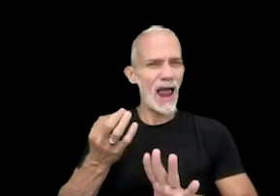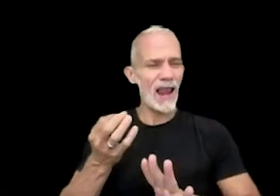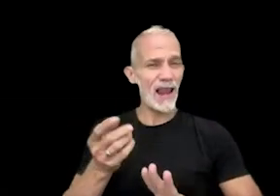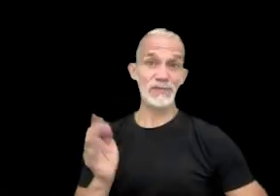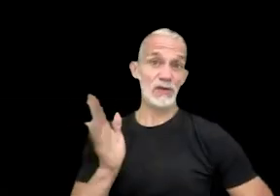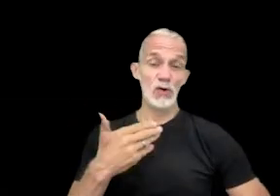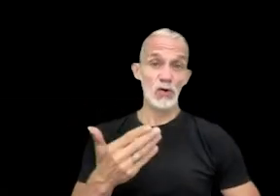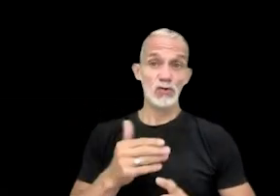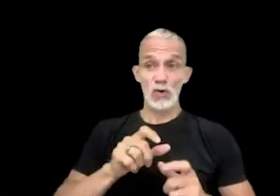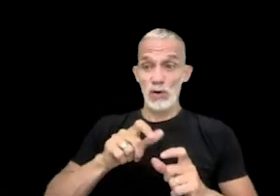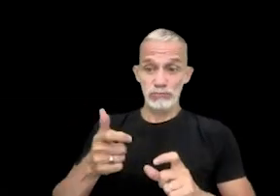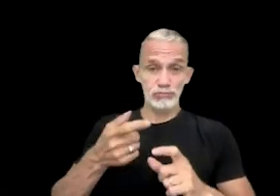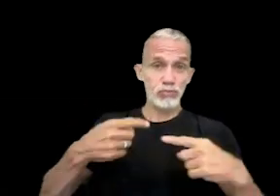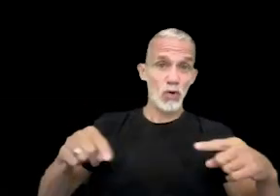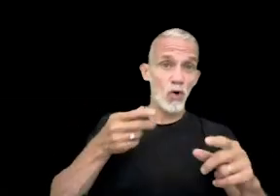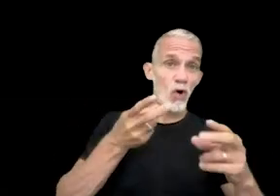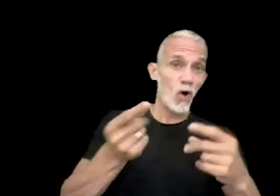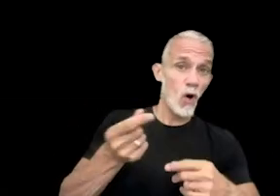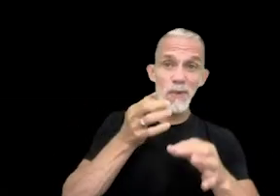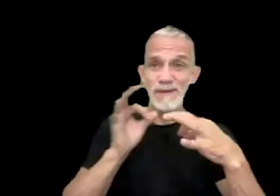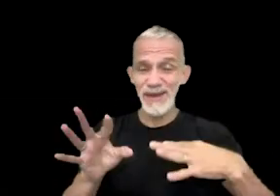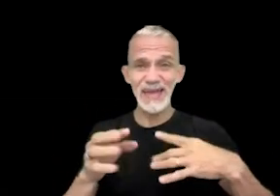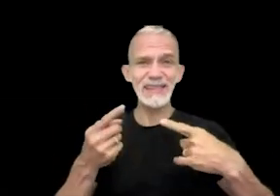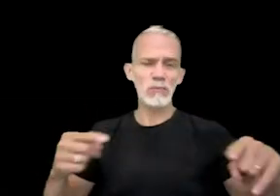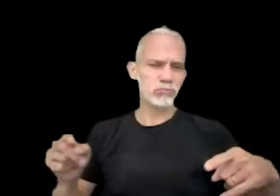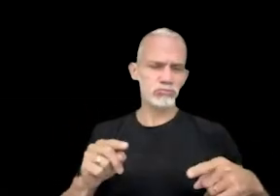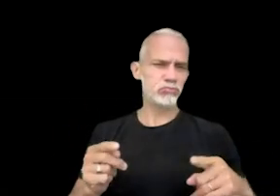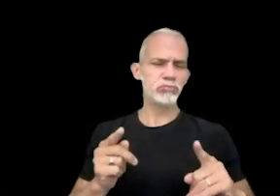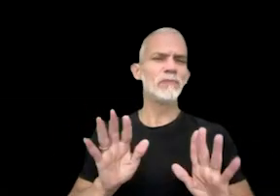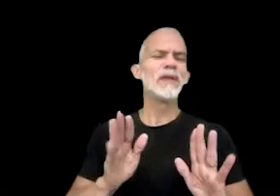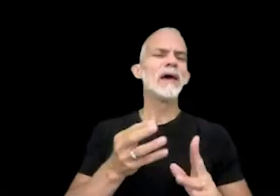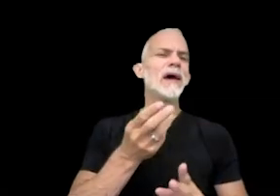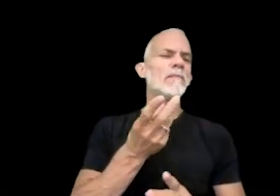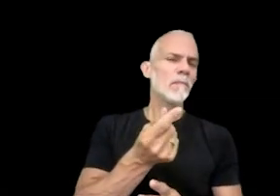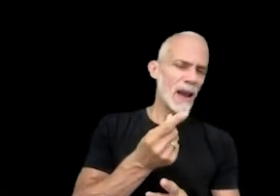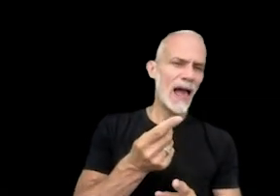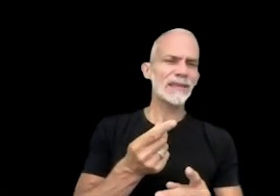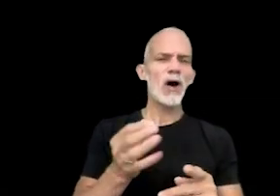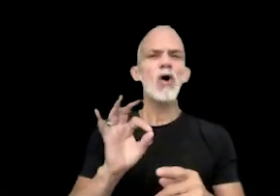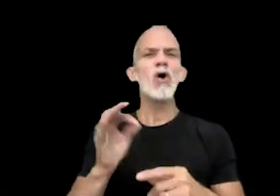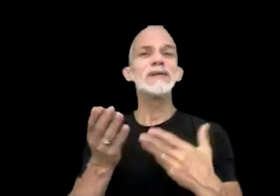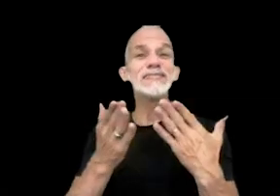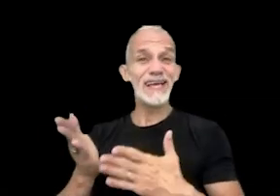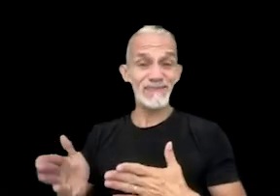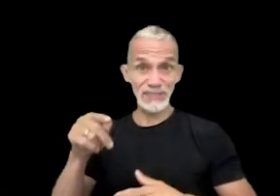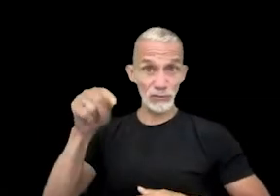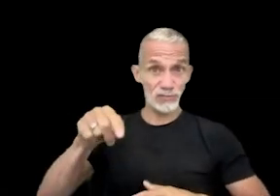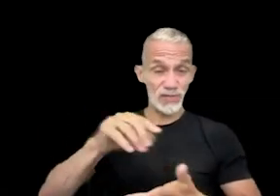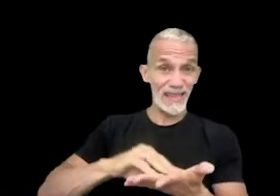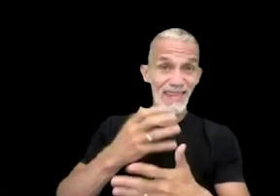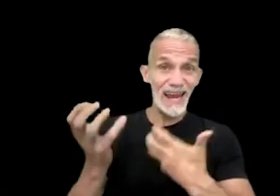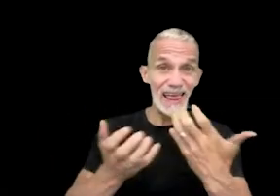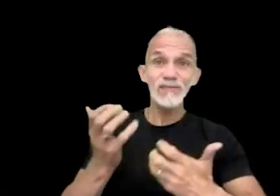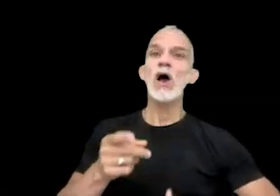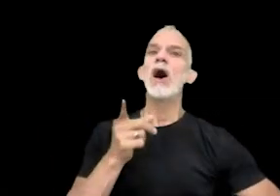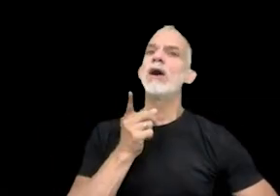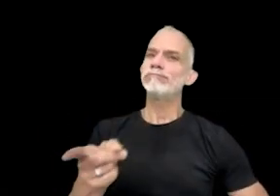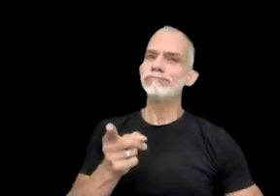toda transferencia de bienes a título oneroso o prestación de servicios califica como